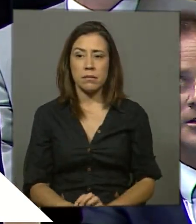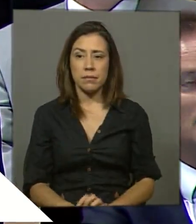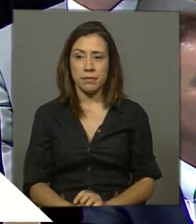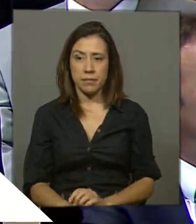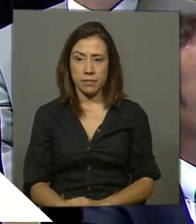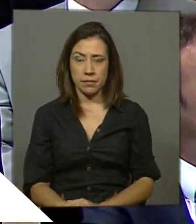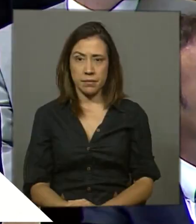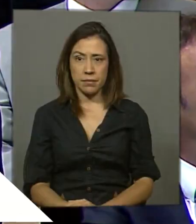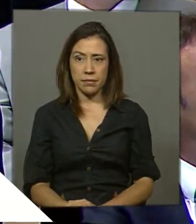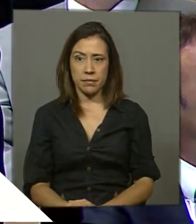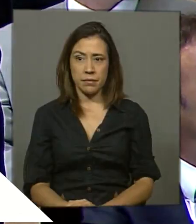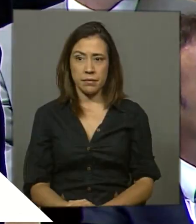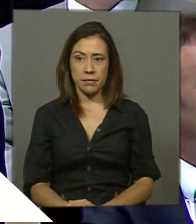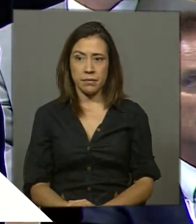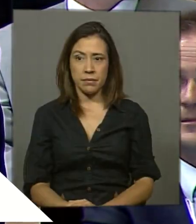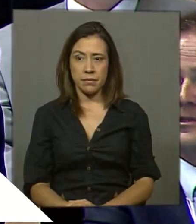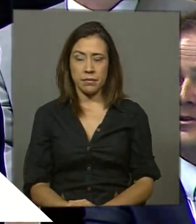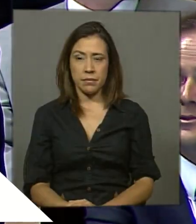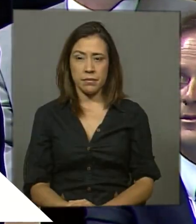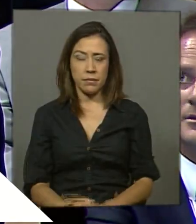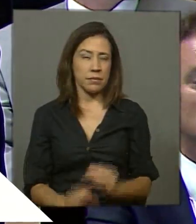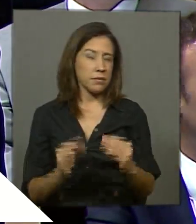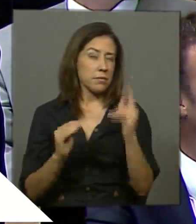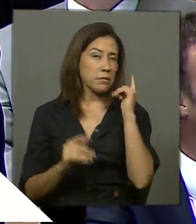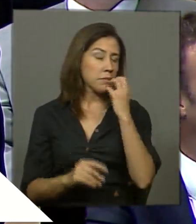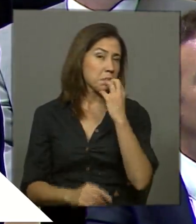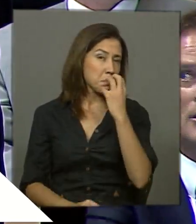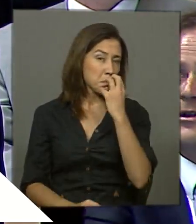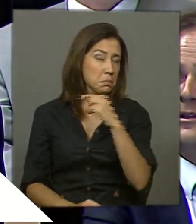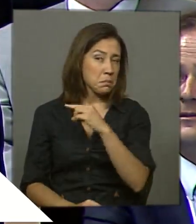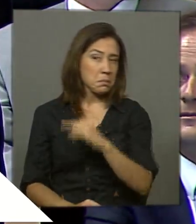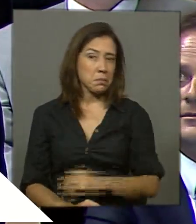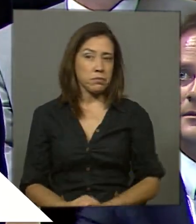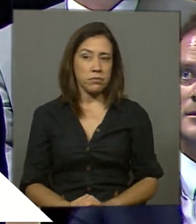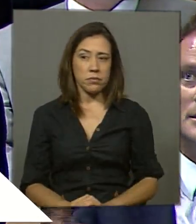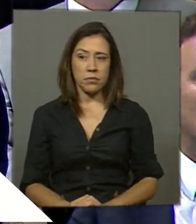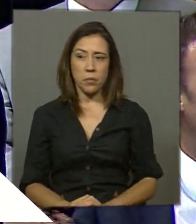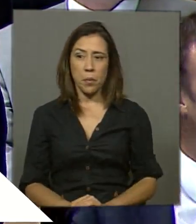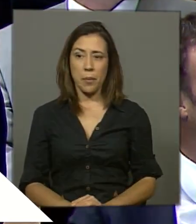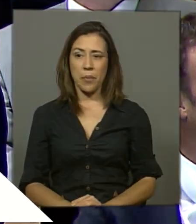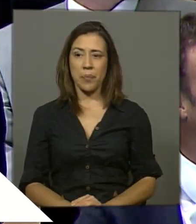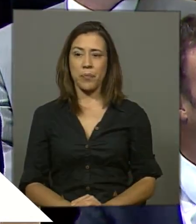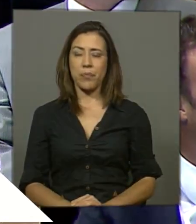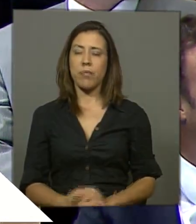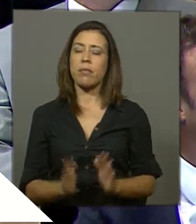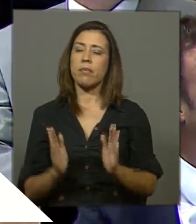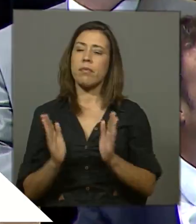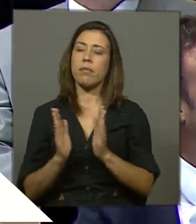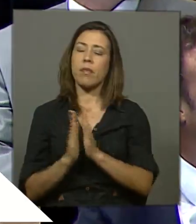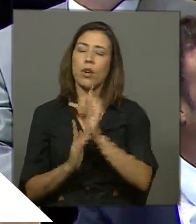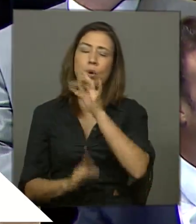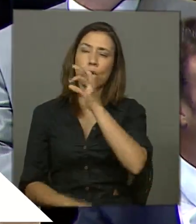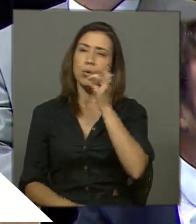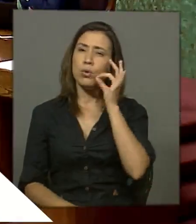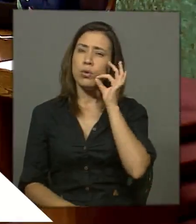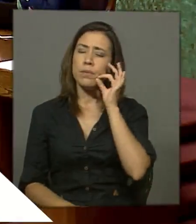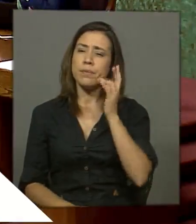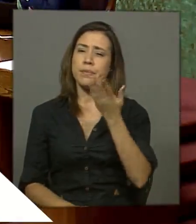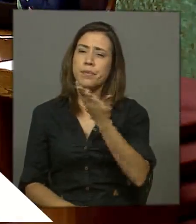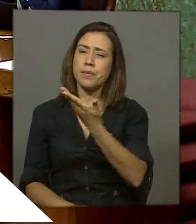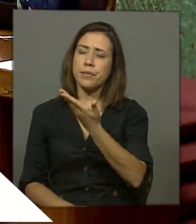casa le pido el tiempo le pido que mantenga silencio